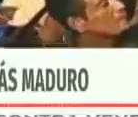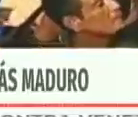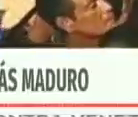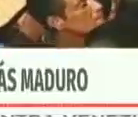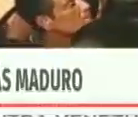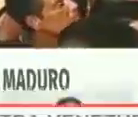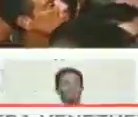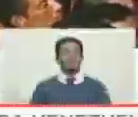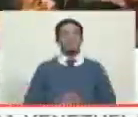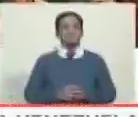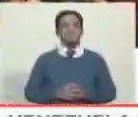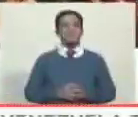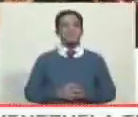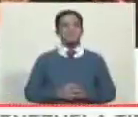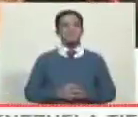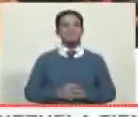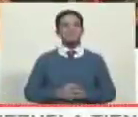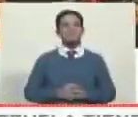indescriptible